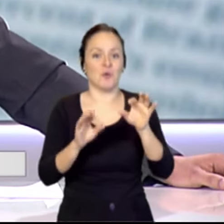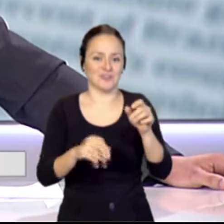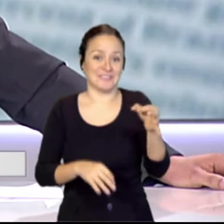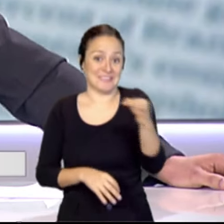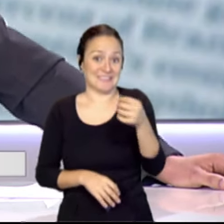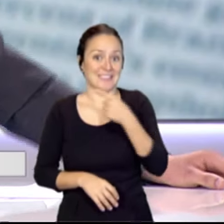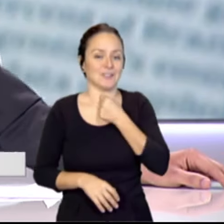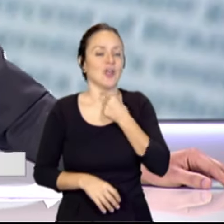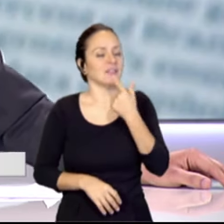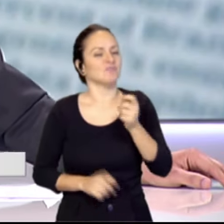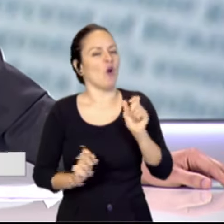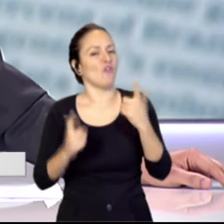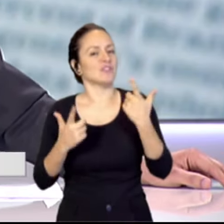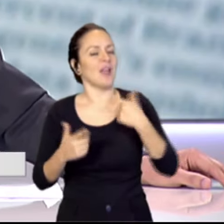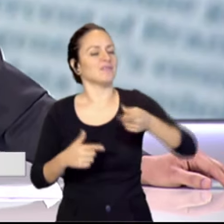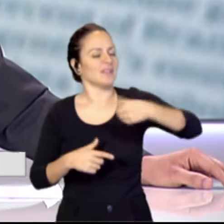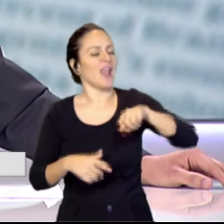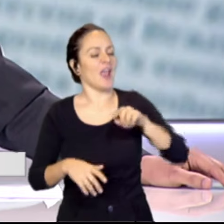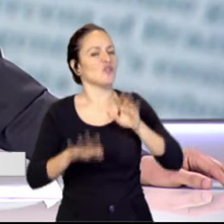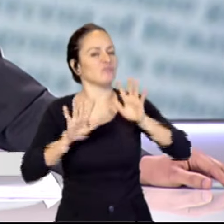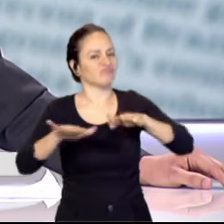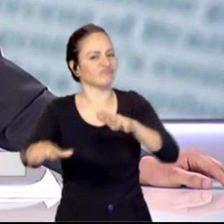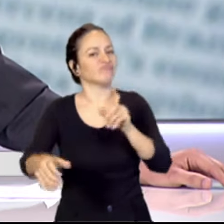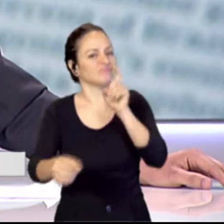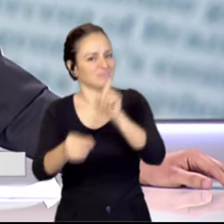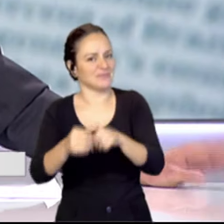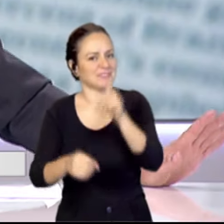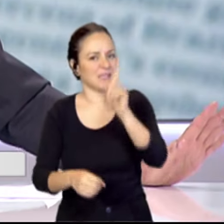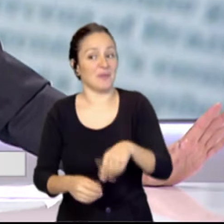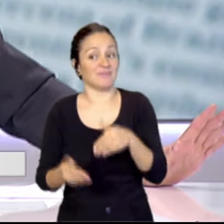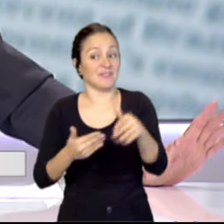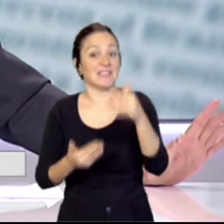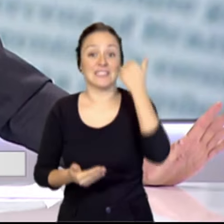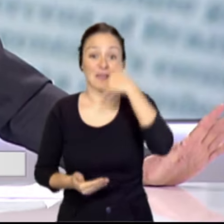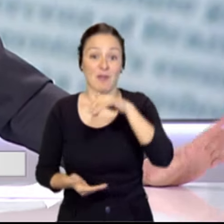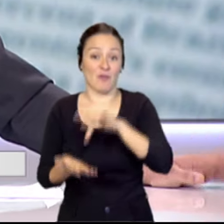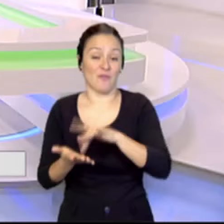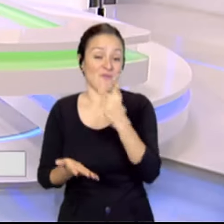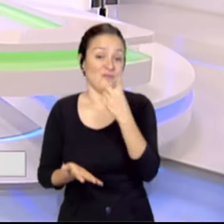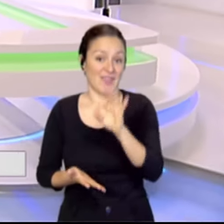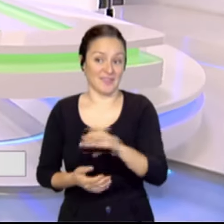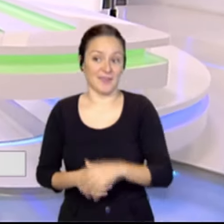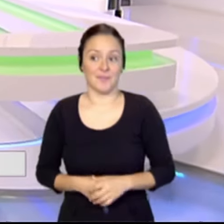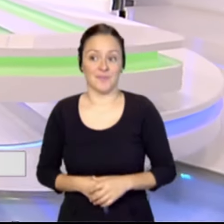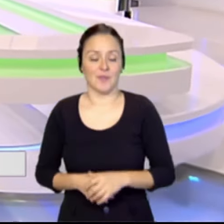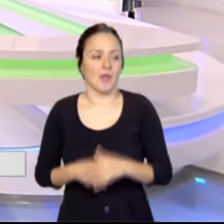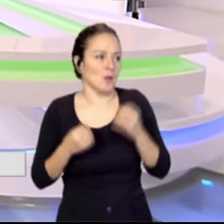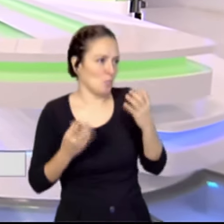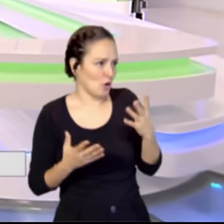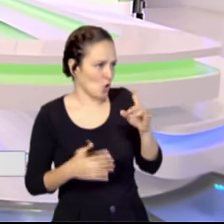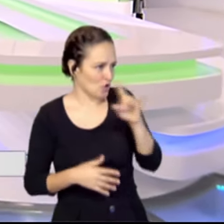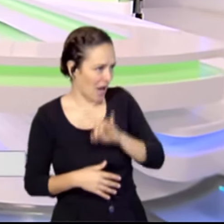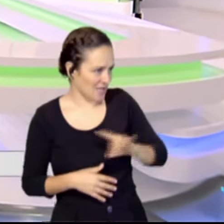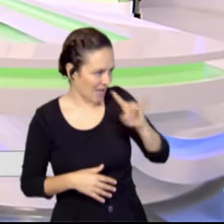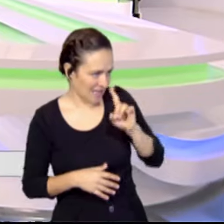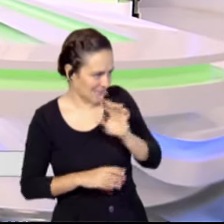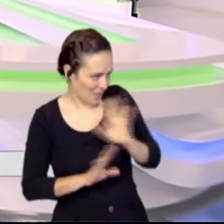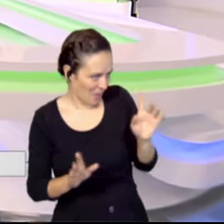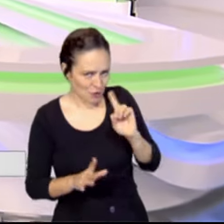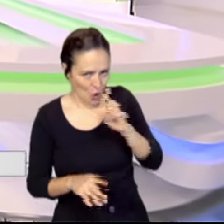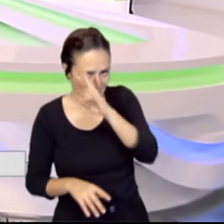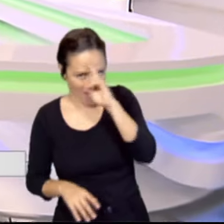chinijma también pues a estas protestas del próximo 20 de abril toda Canarias va a salir a la calle no toda Canarias no solo Canarias va